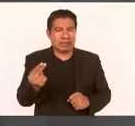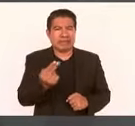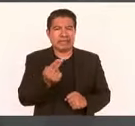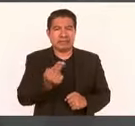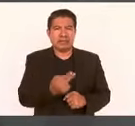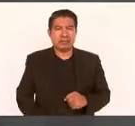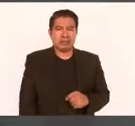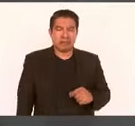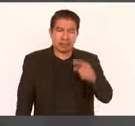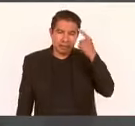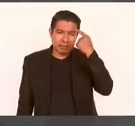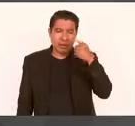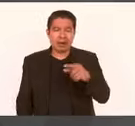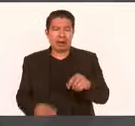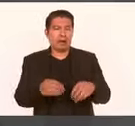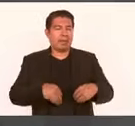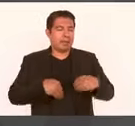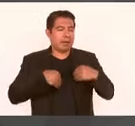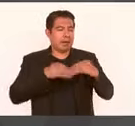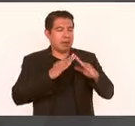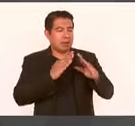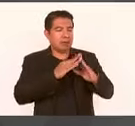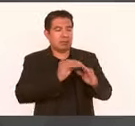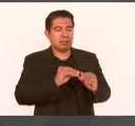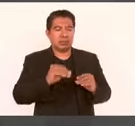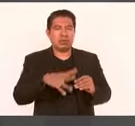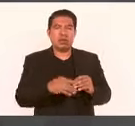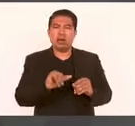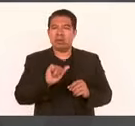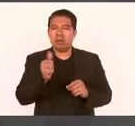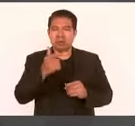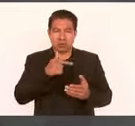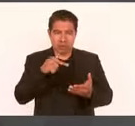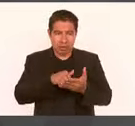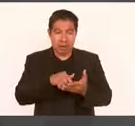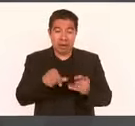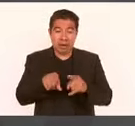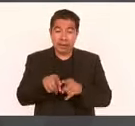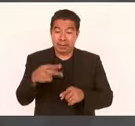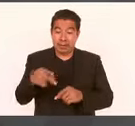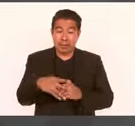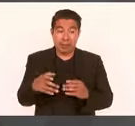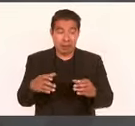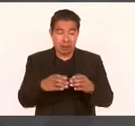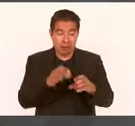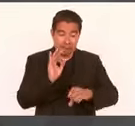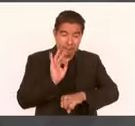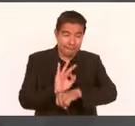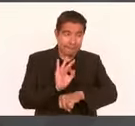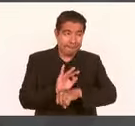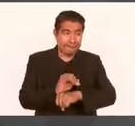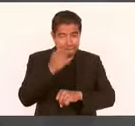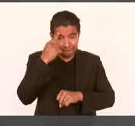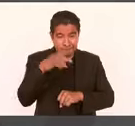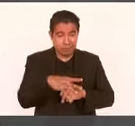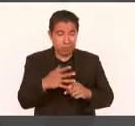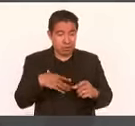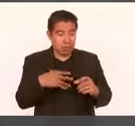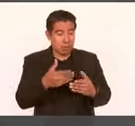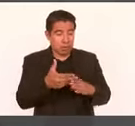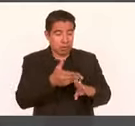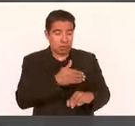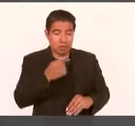la reubicación de sus viviendas y también se cuenta hoy con la identificación de medidas específicas de